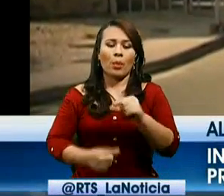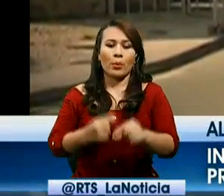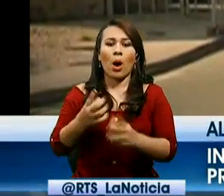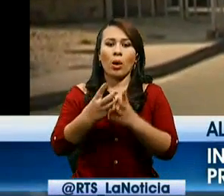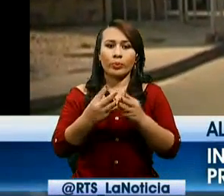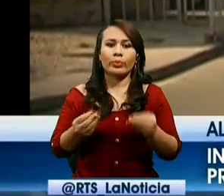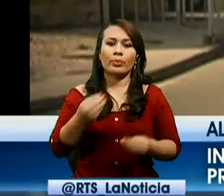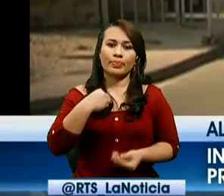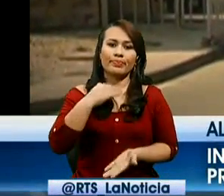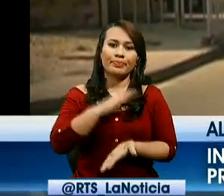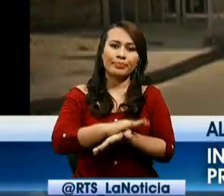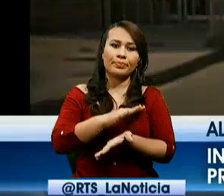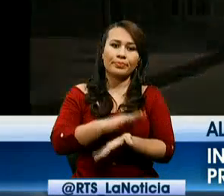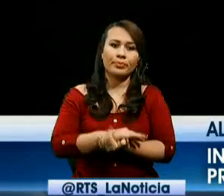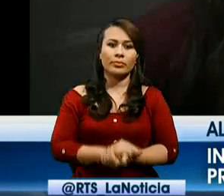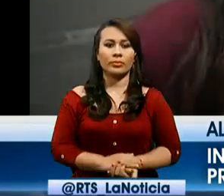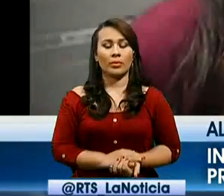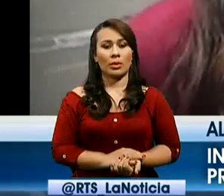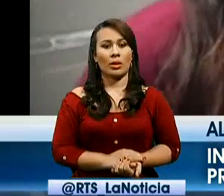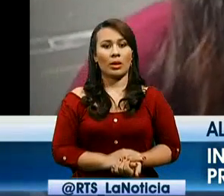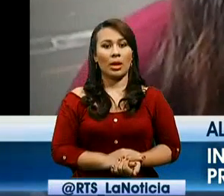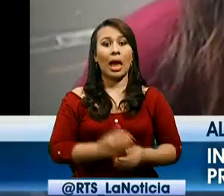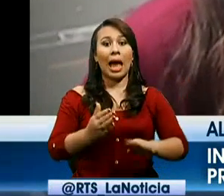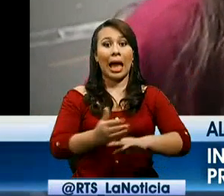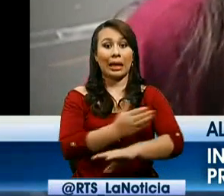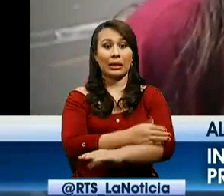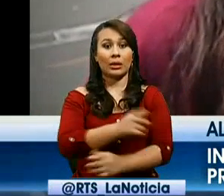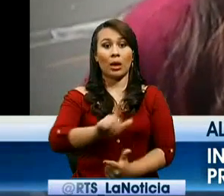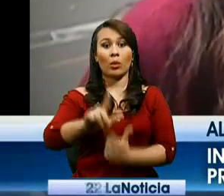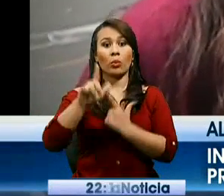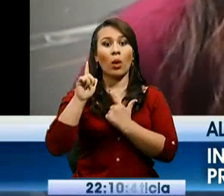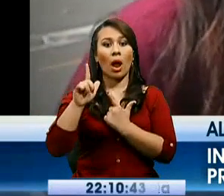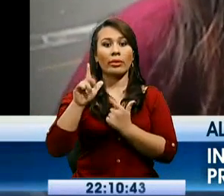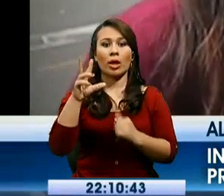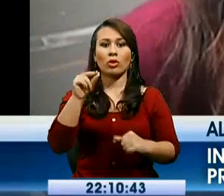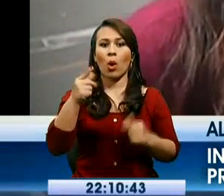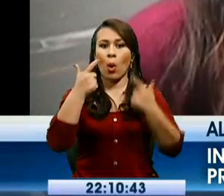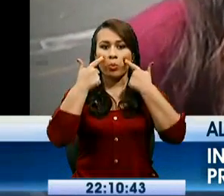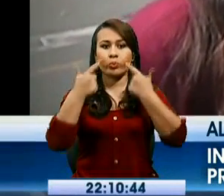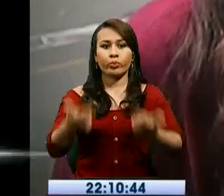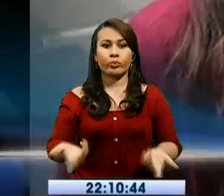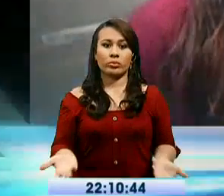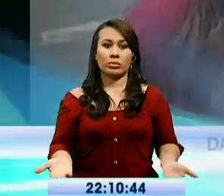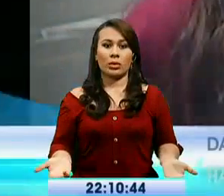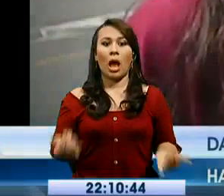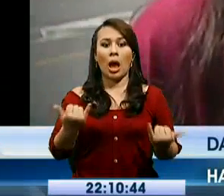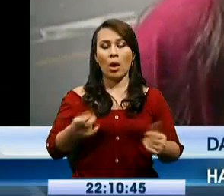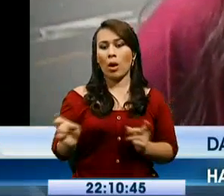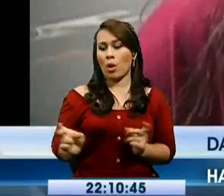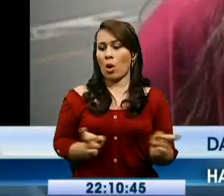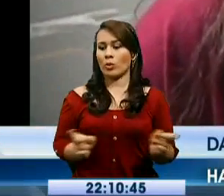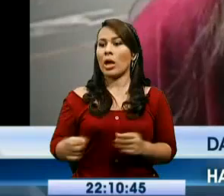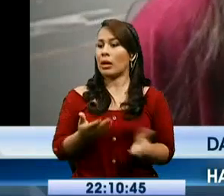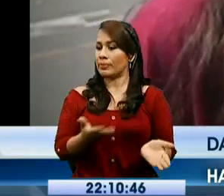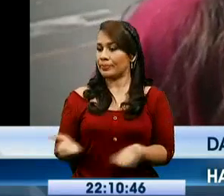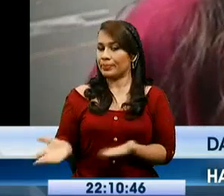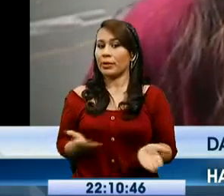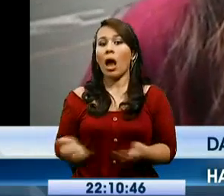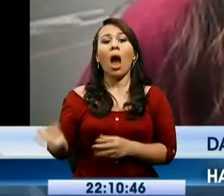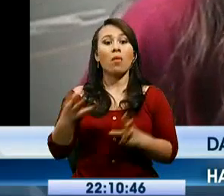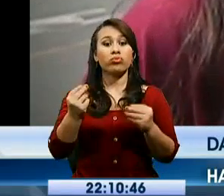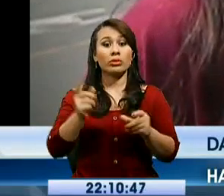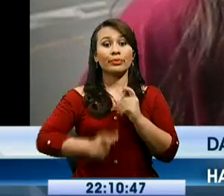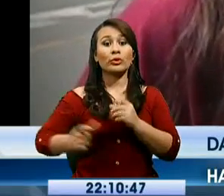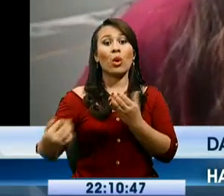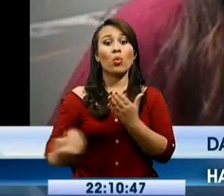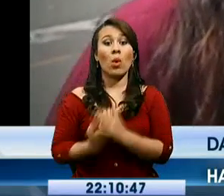sienten más tranquilos. Antes habían guardias que no controlaban tanto, pero o sea, ya han despedido a esos guardias y ahora hay guardias nuevos. O sea, ¿cómo les ha